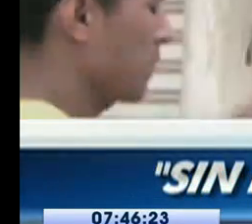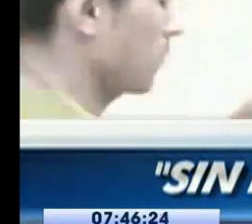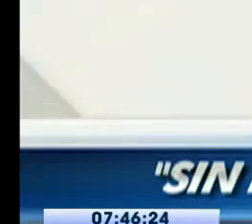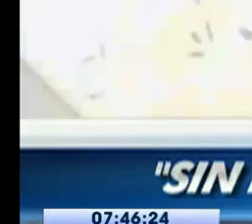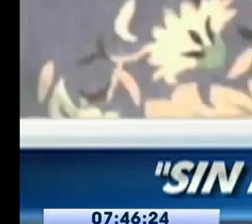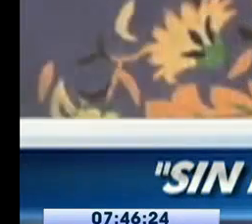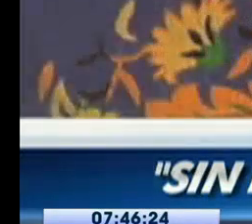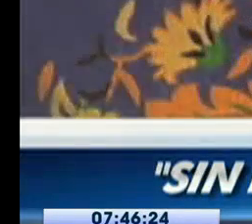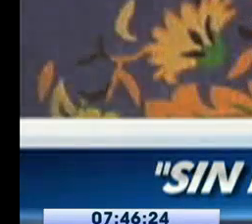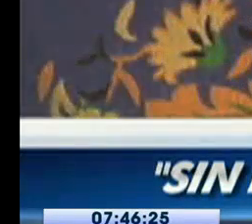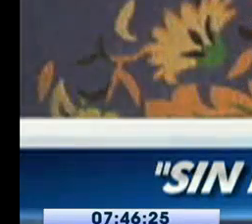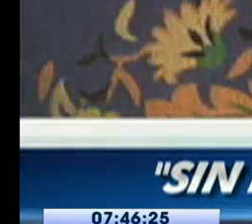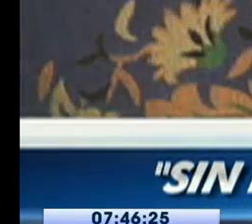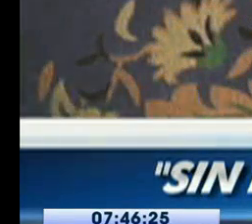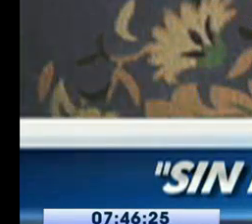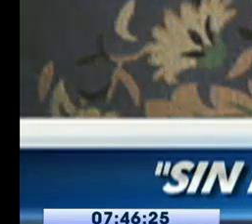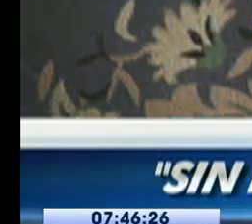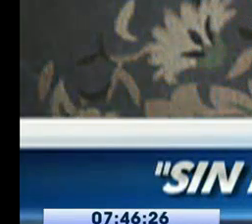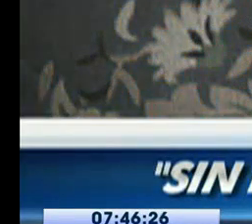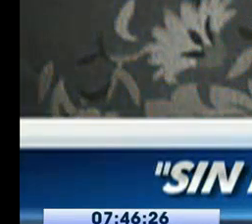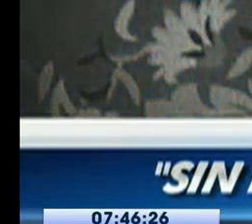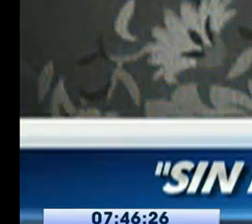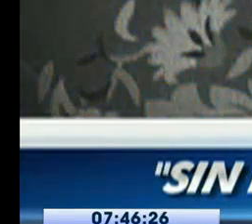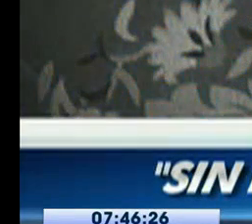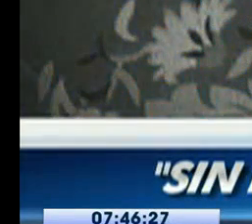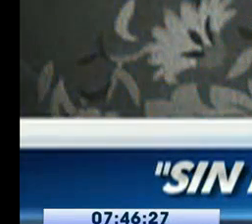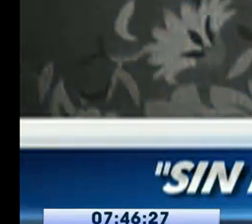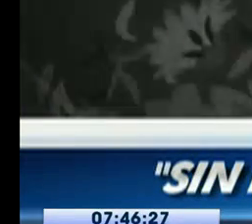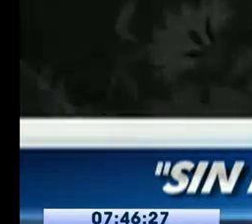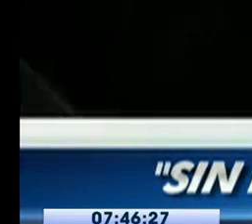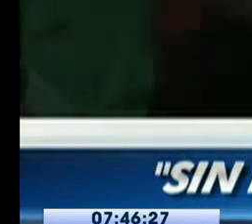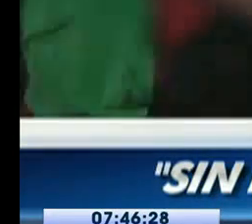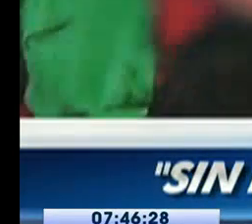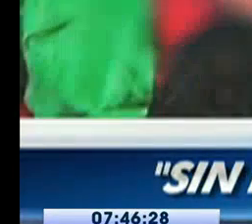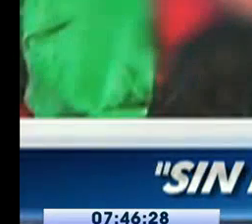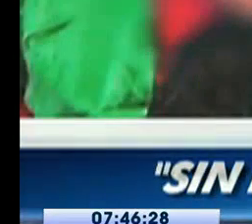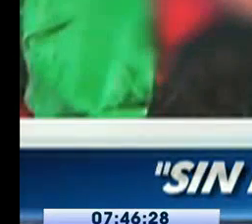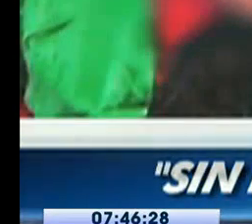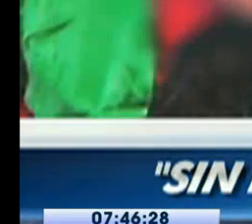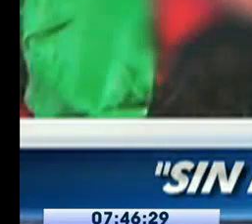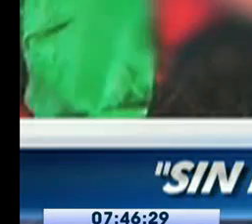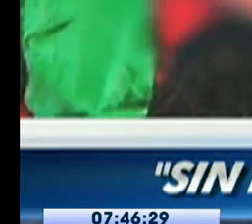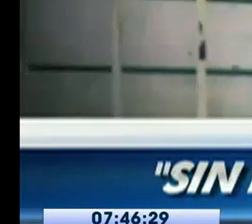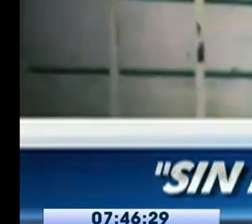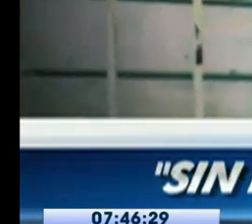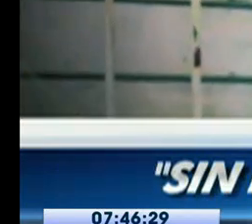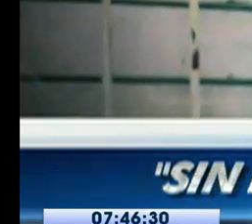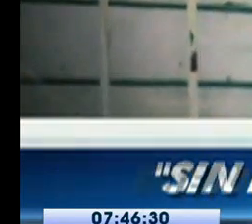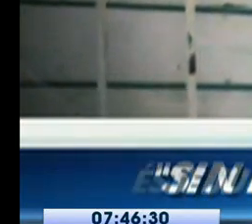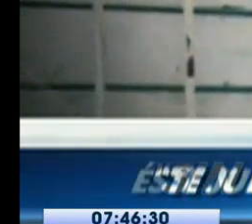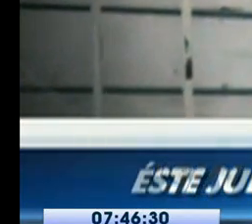Yo estoy destrozada porque yo la crié y es mi niña querida. Es mi niña querida.